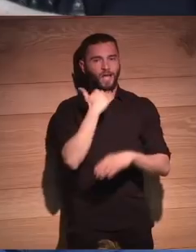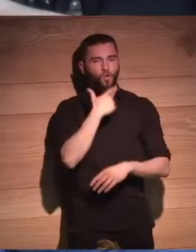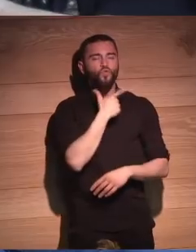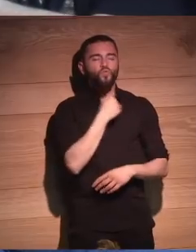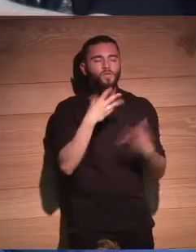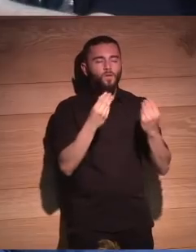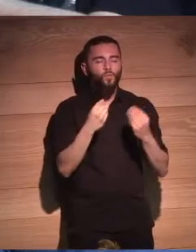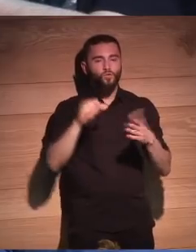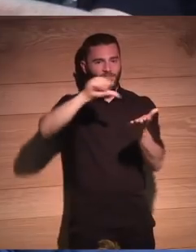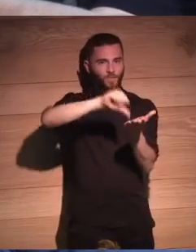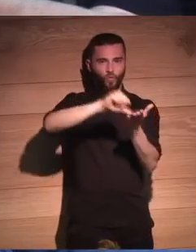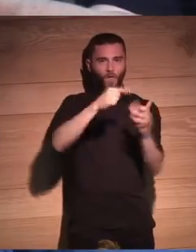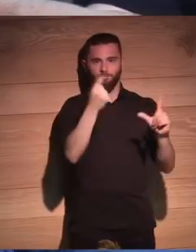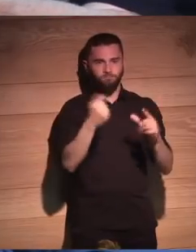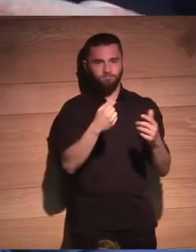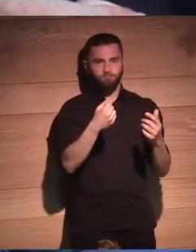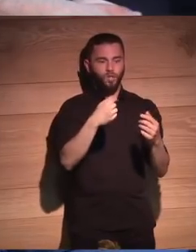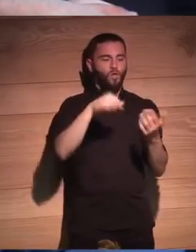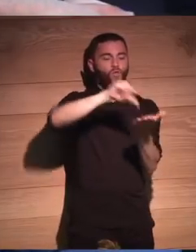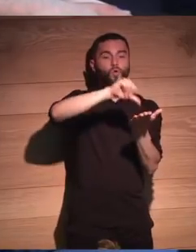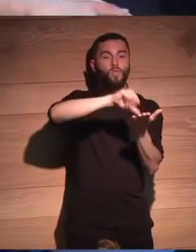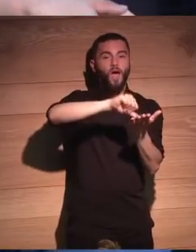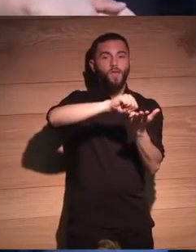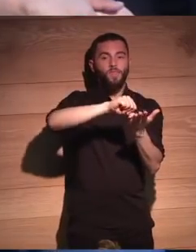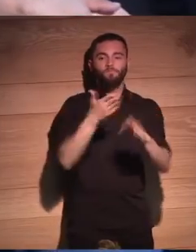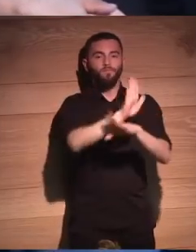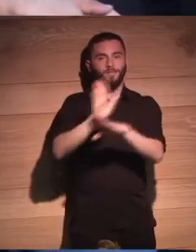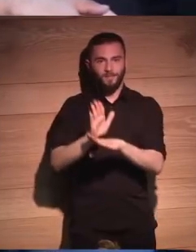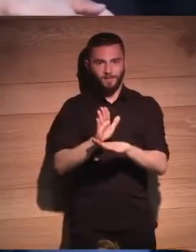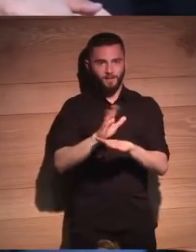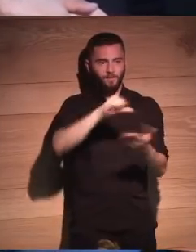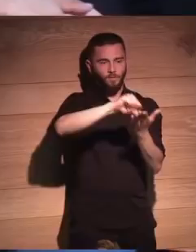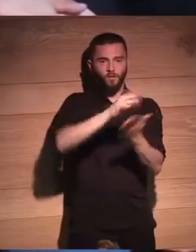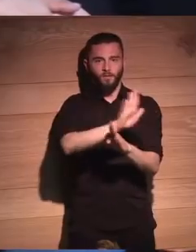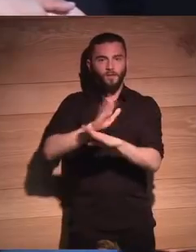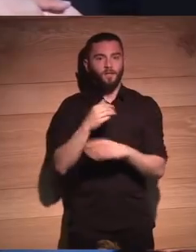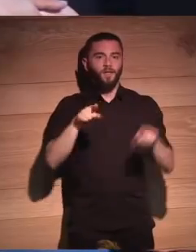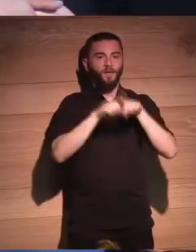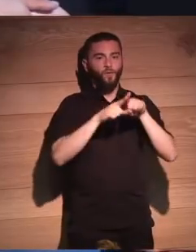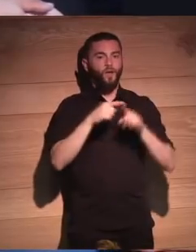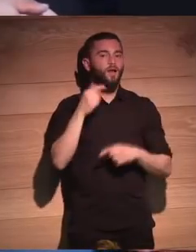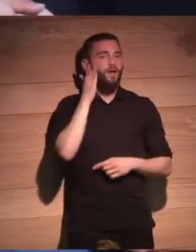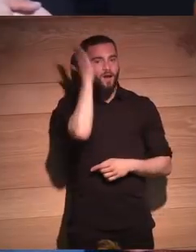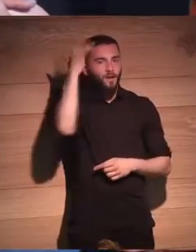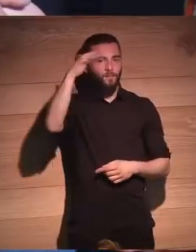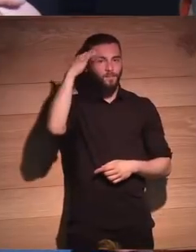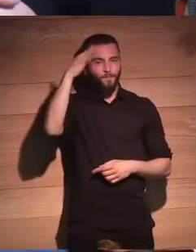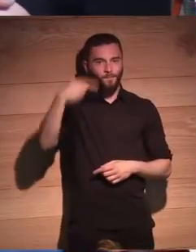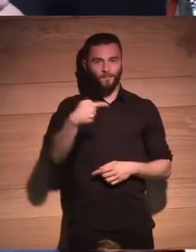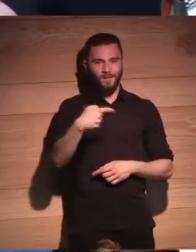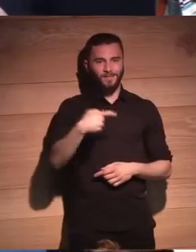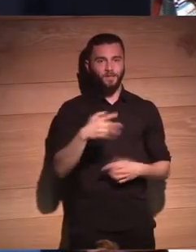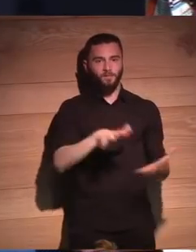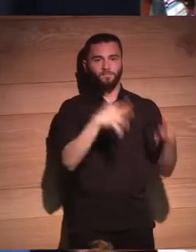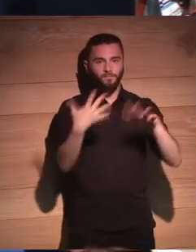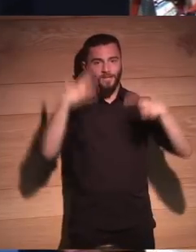Gotham, que fue, pues eso, lo que estábamos hablando antes, que fue como un delirio, las pesadillas hechas realidad, yo creo que es en esas películas donde